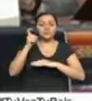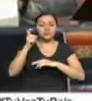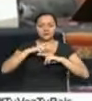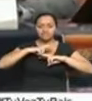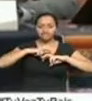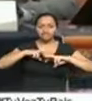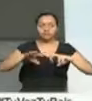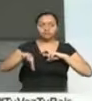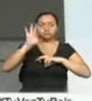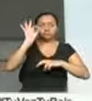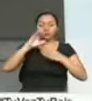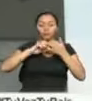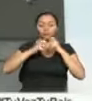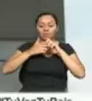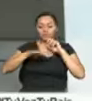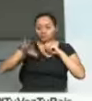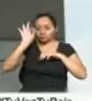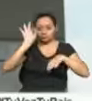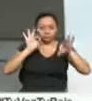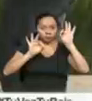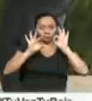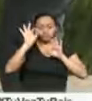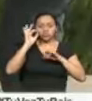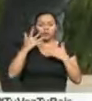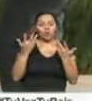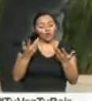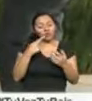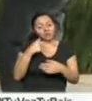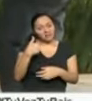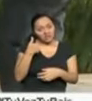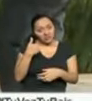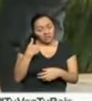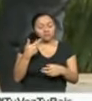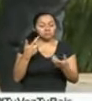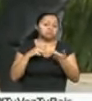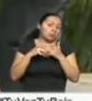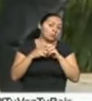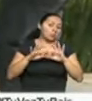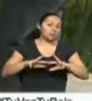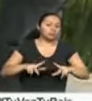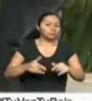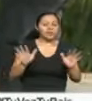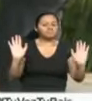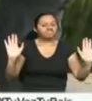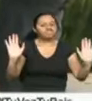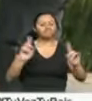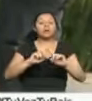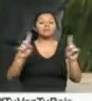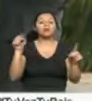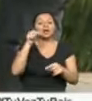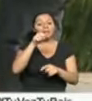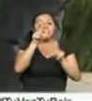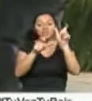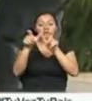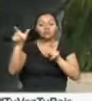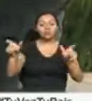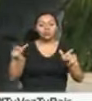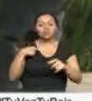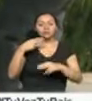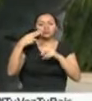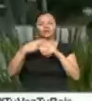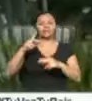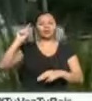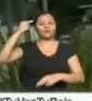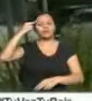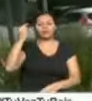determinar si hubo funcionarios públicos involucrados en una presunta red de corrupción. De igual manera, con aquellas personas que, tomando el nombre del